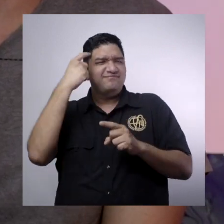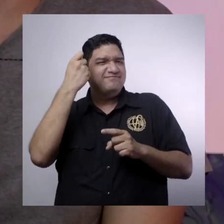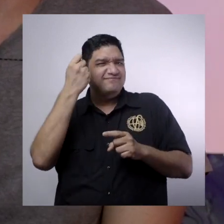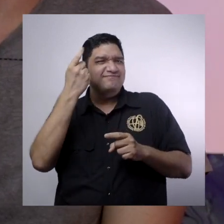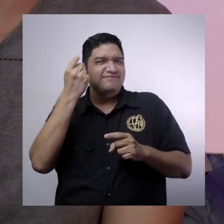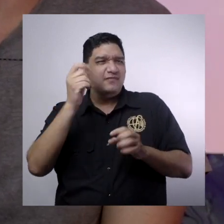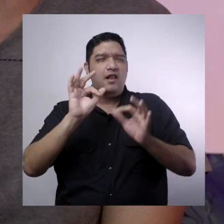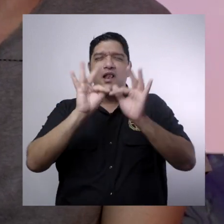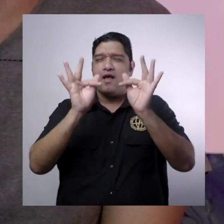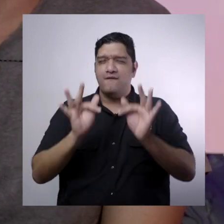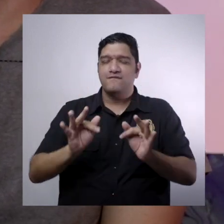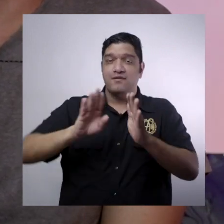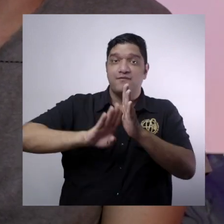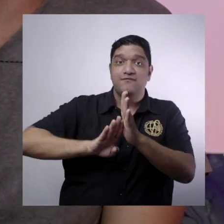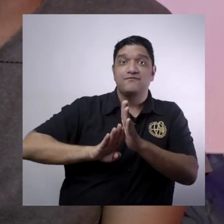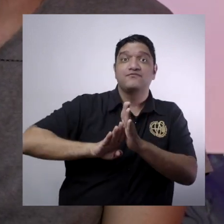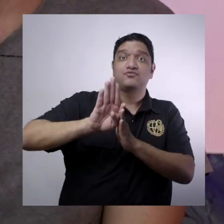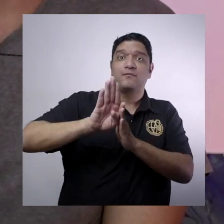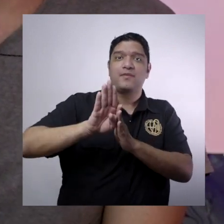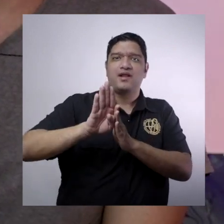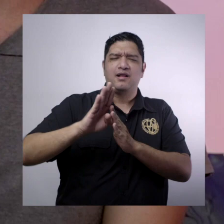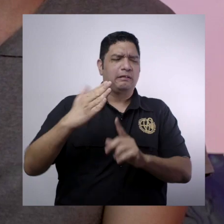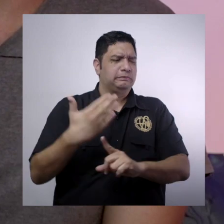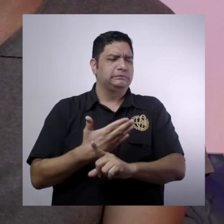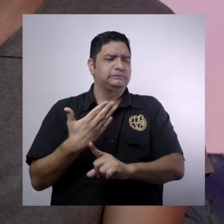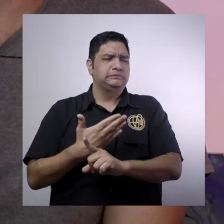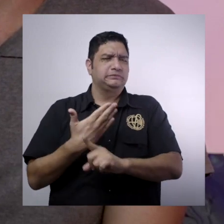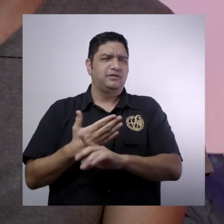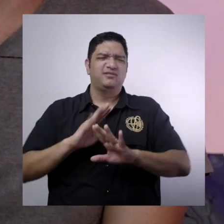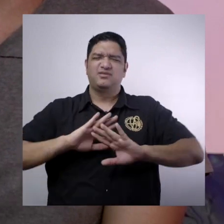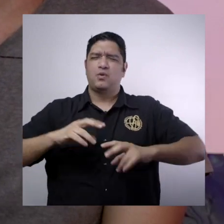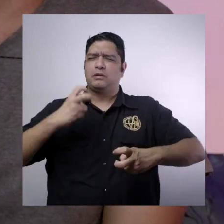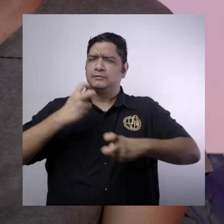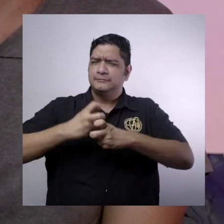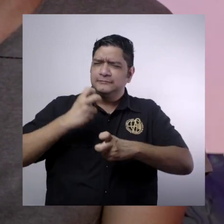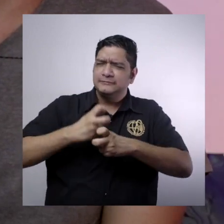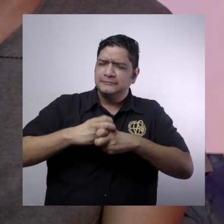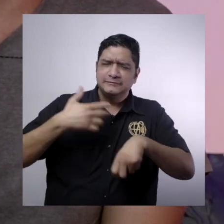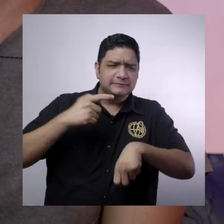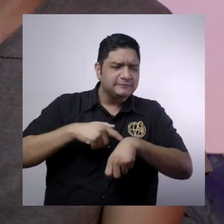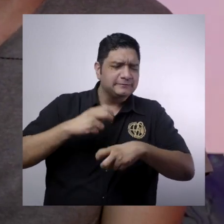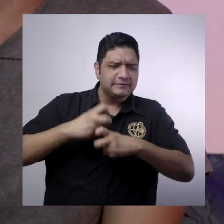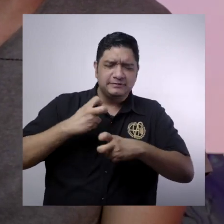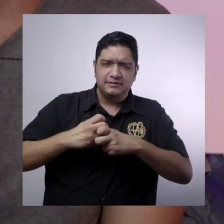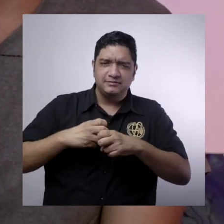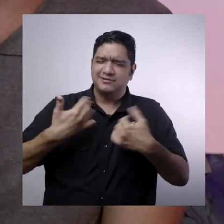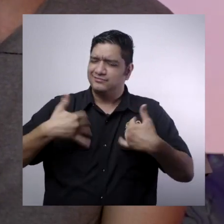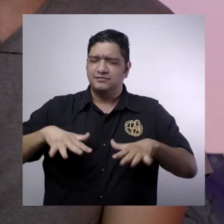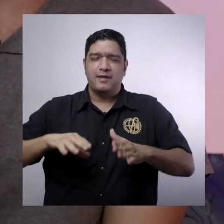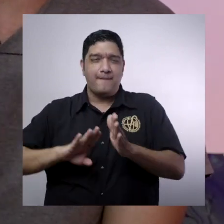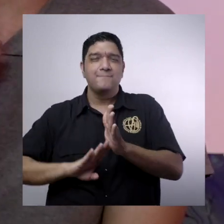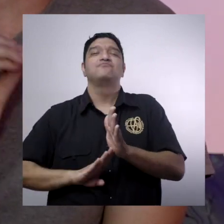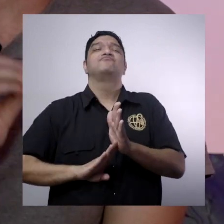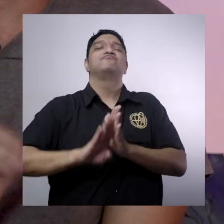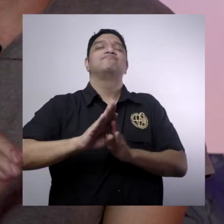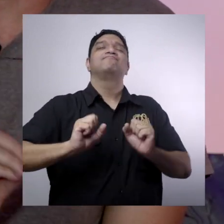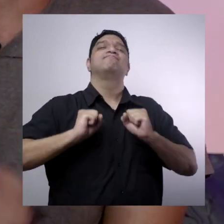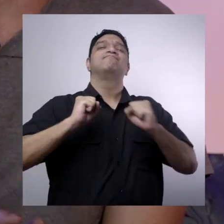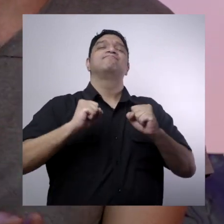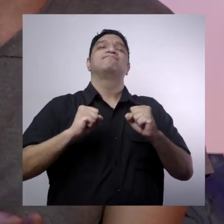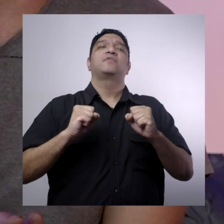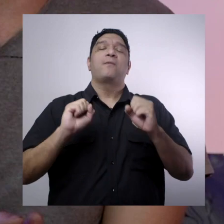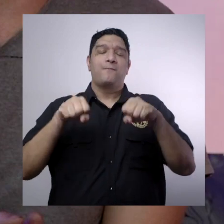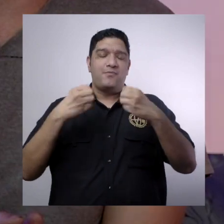superar las situaciones adversas. Ese es el origen de esta obra, Laberinto, encontrar la